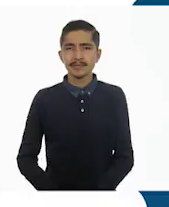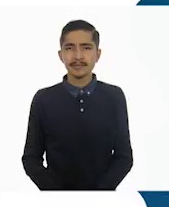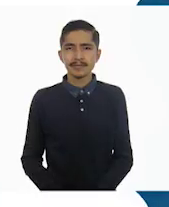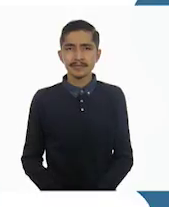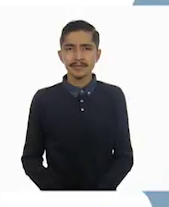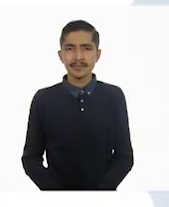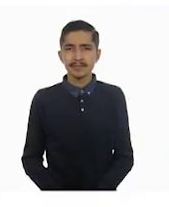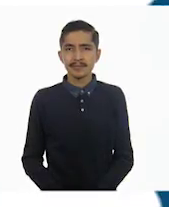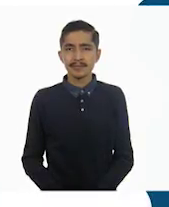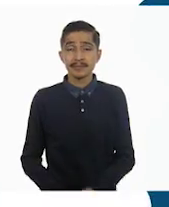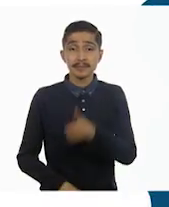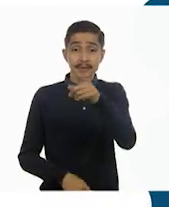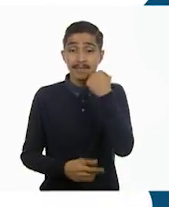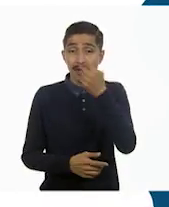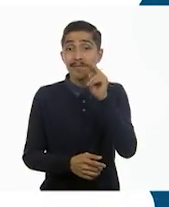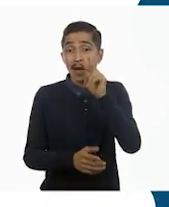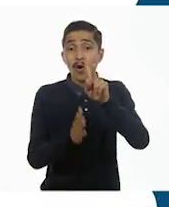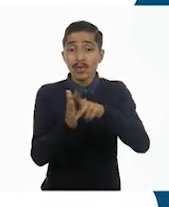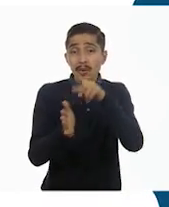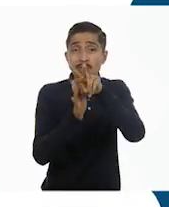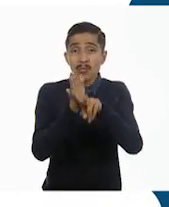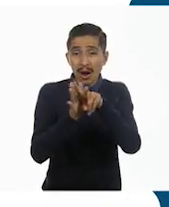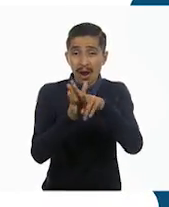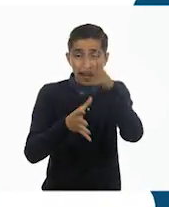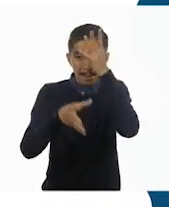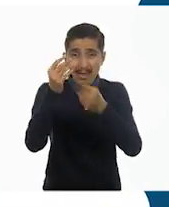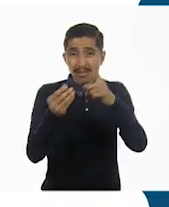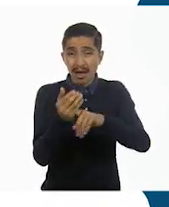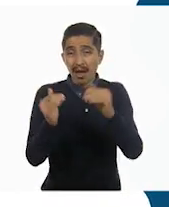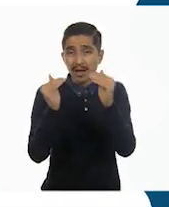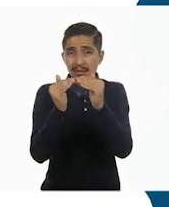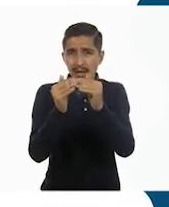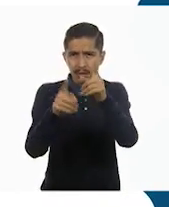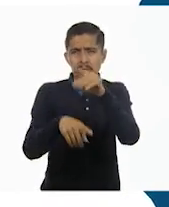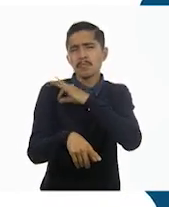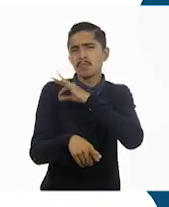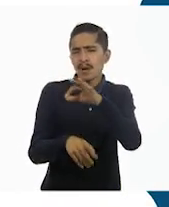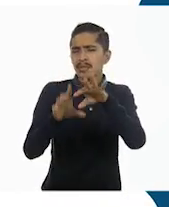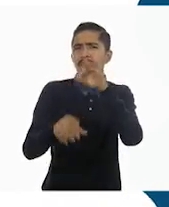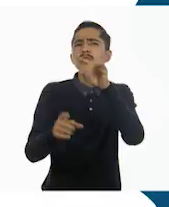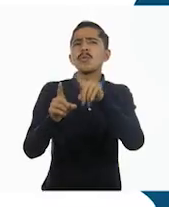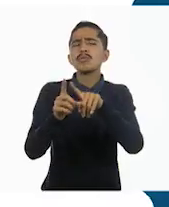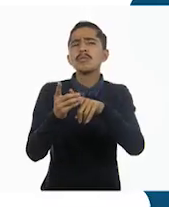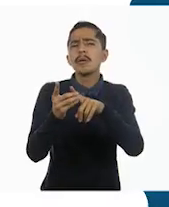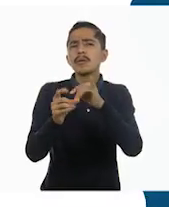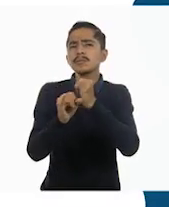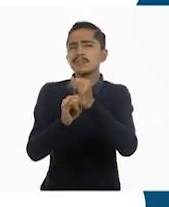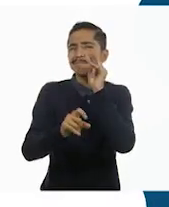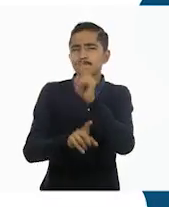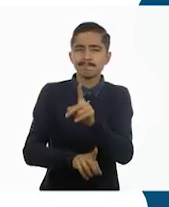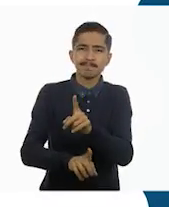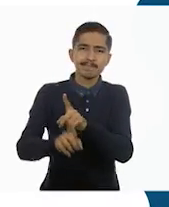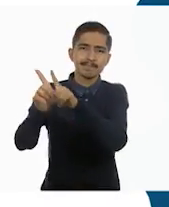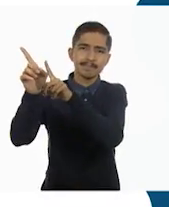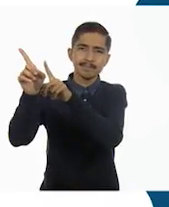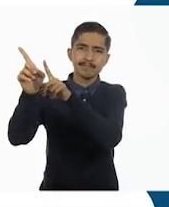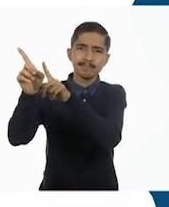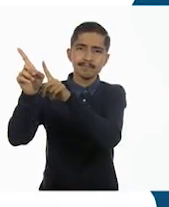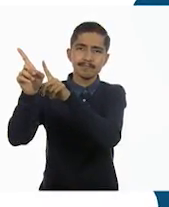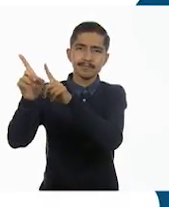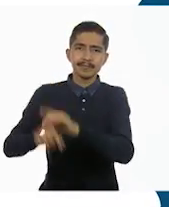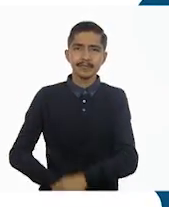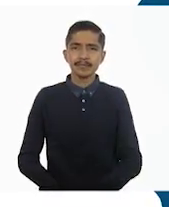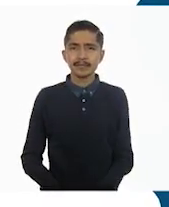conalitech.sep.gob.mx. Si quieres volver a ver los programas de Aprende en Casa, los puedes encontrar en la siguiente liga: